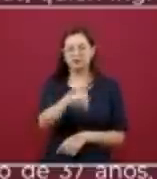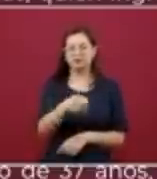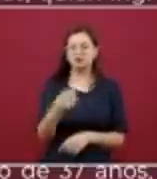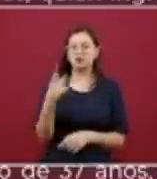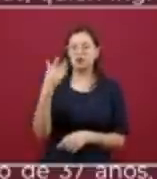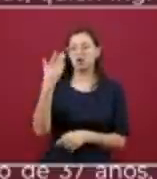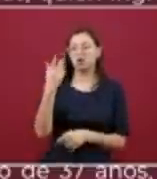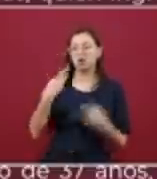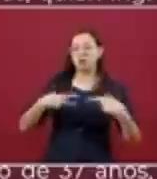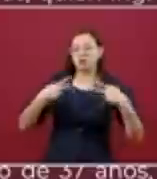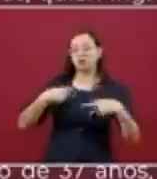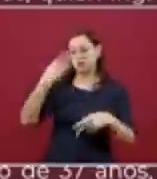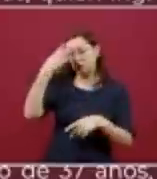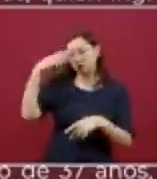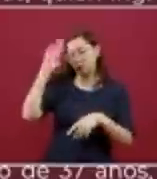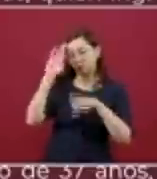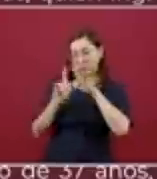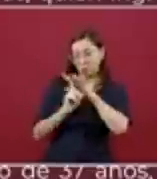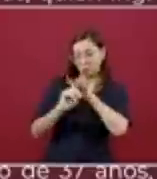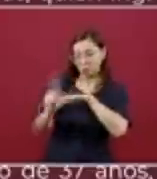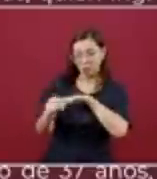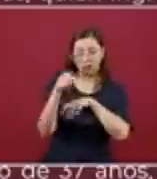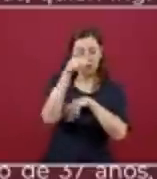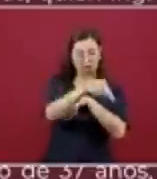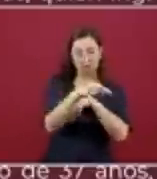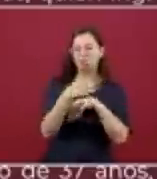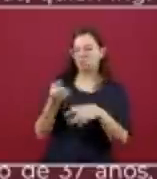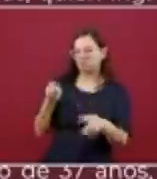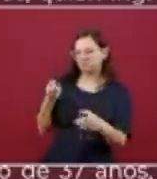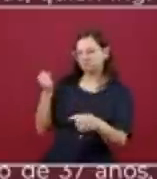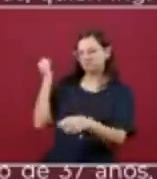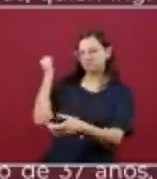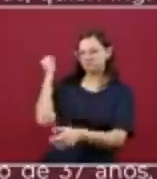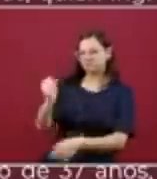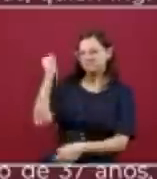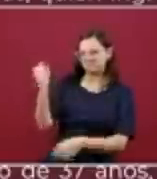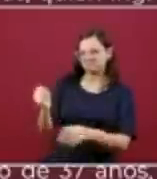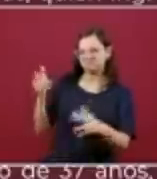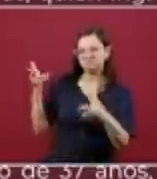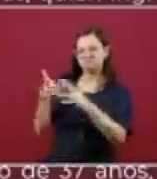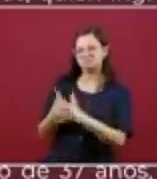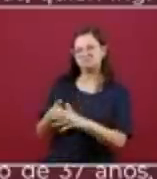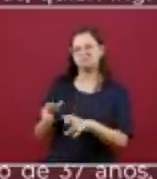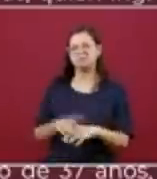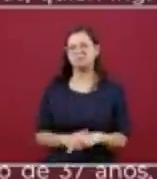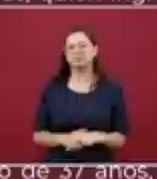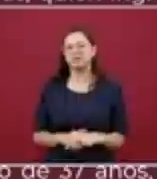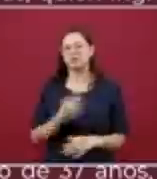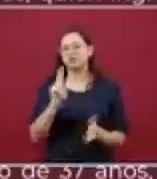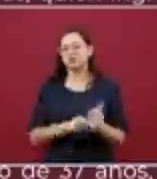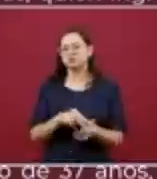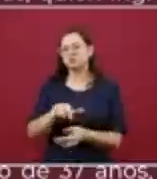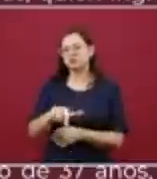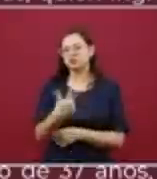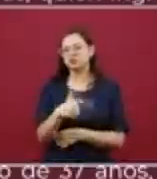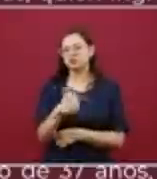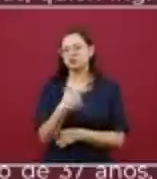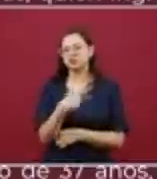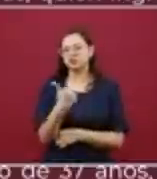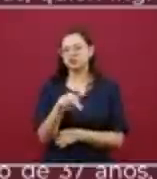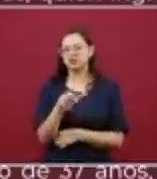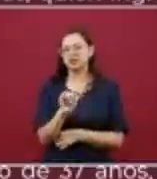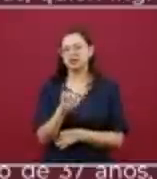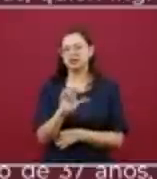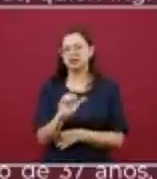cubano de puñaladas. Ricardo Martínez Perea, 2012, fue un general de brigada y